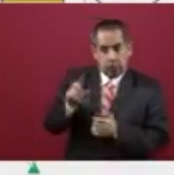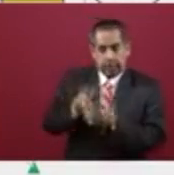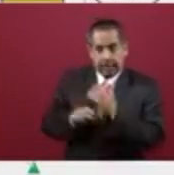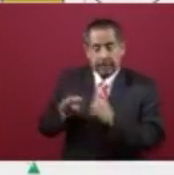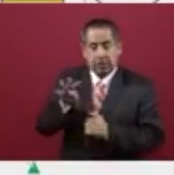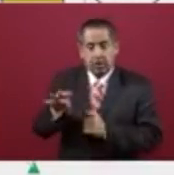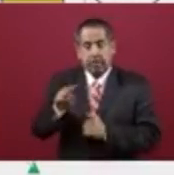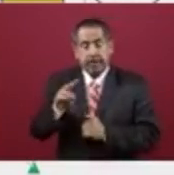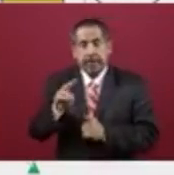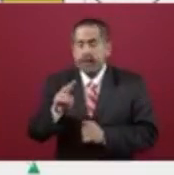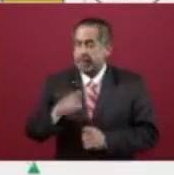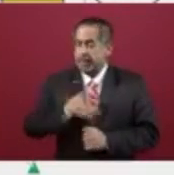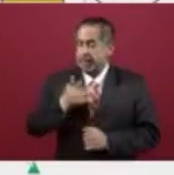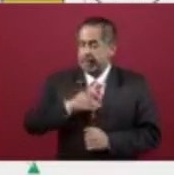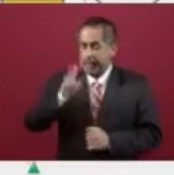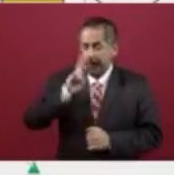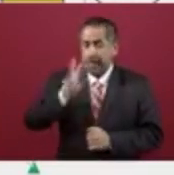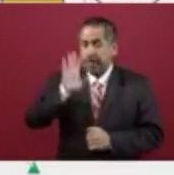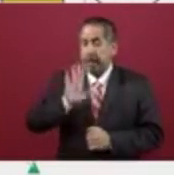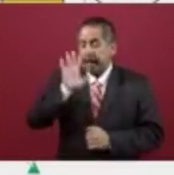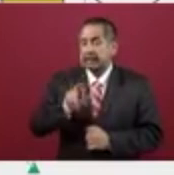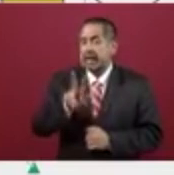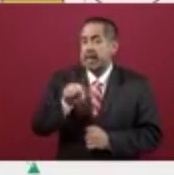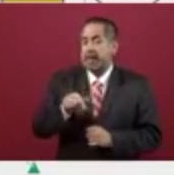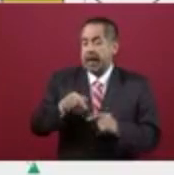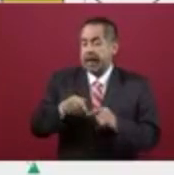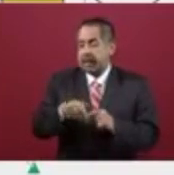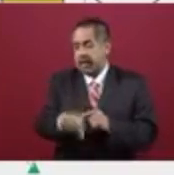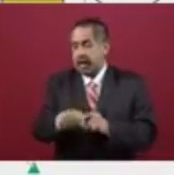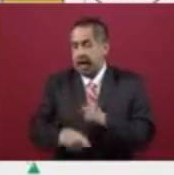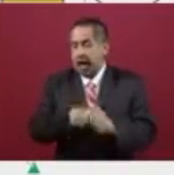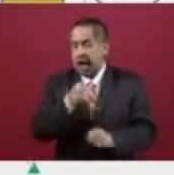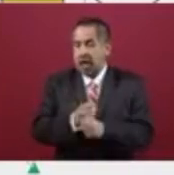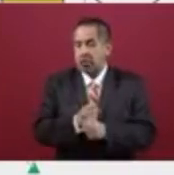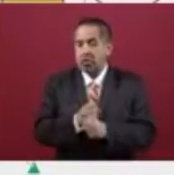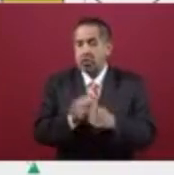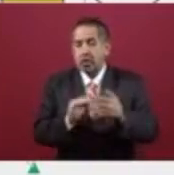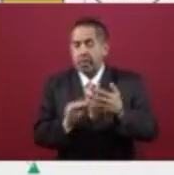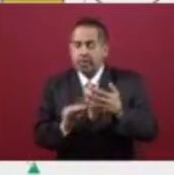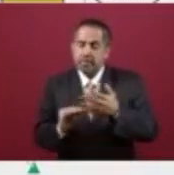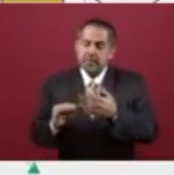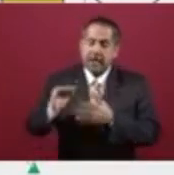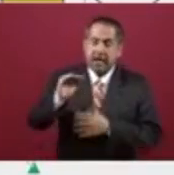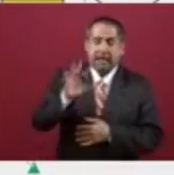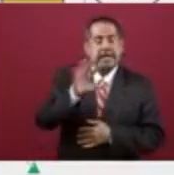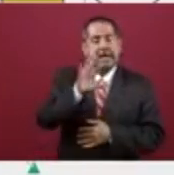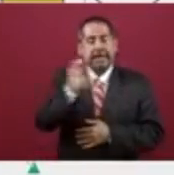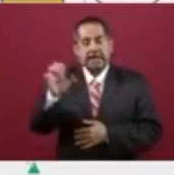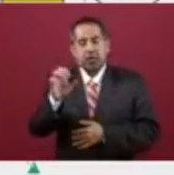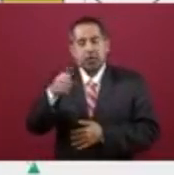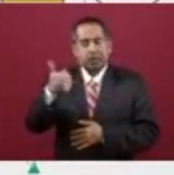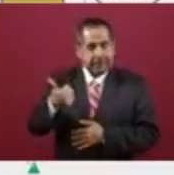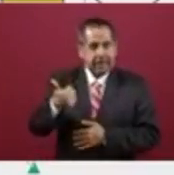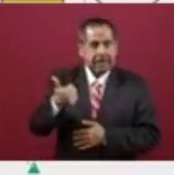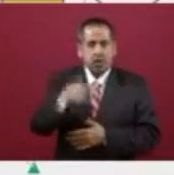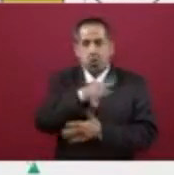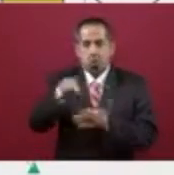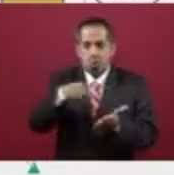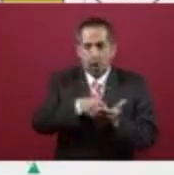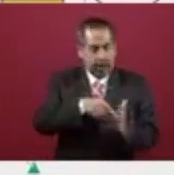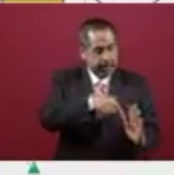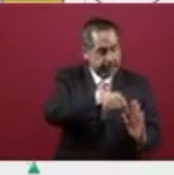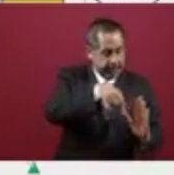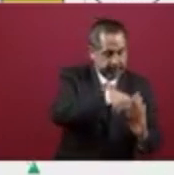estamos proyectando hacer nosotros en este año, que es del orden de 506 pozos